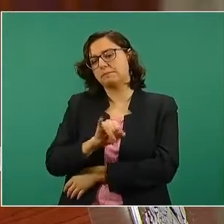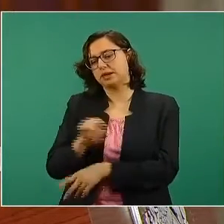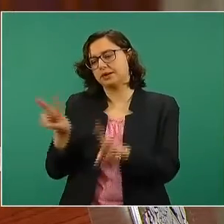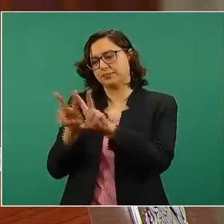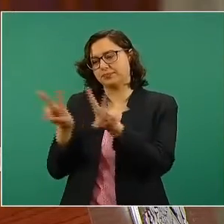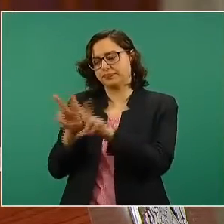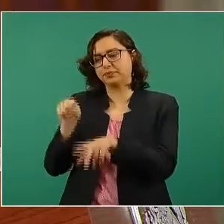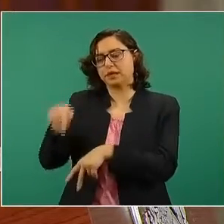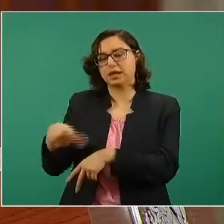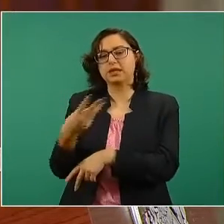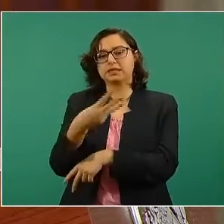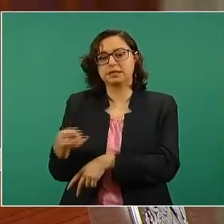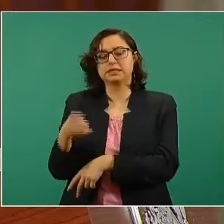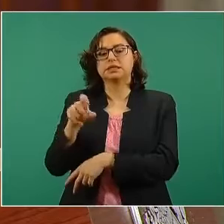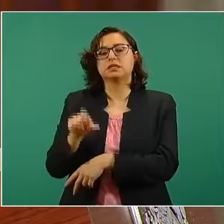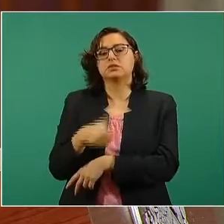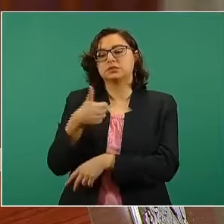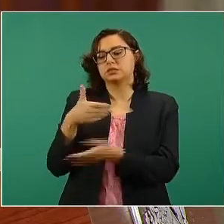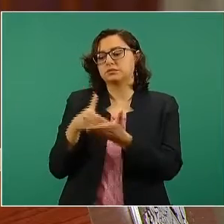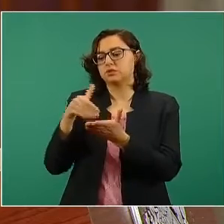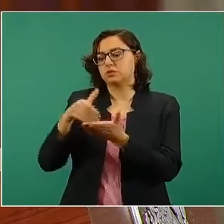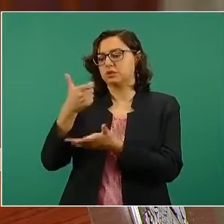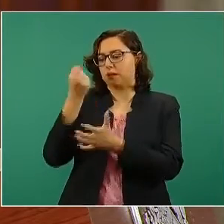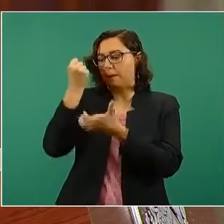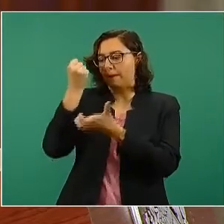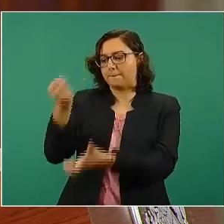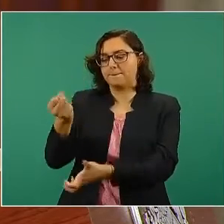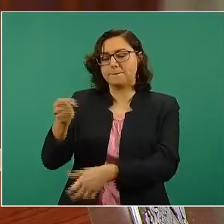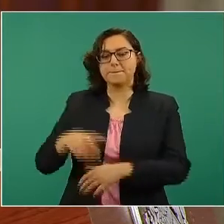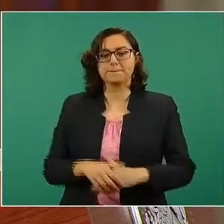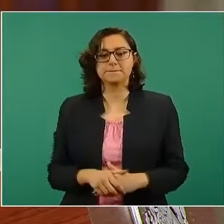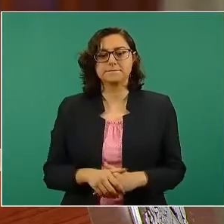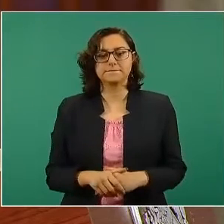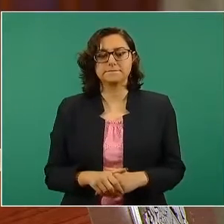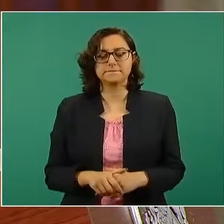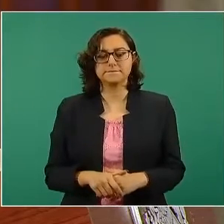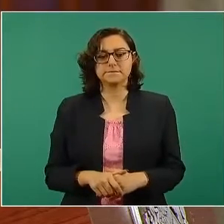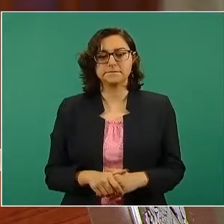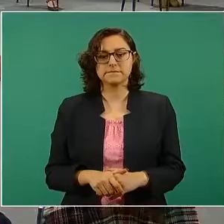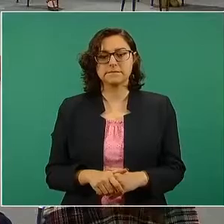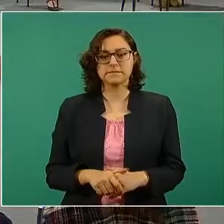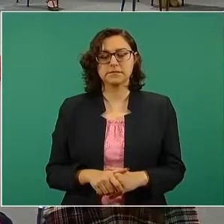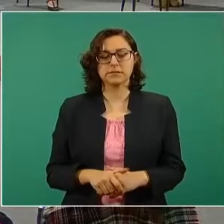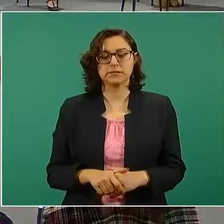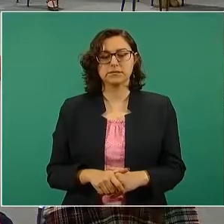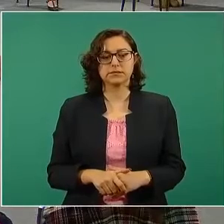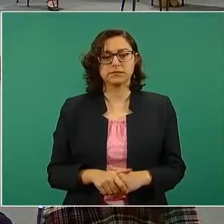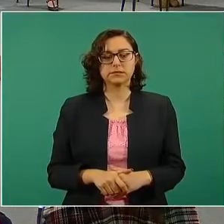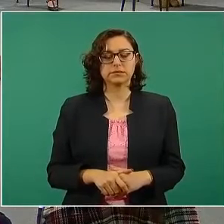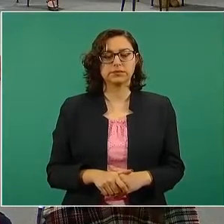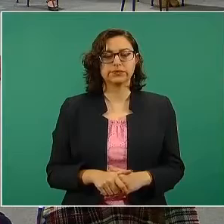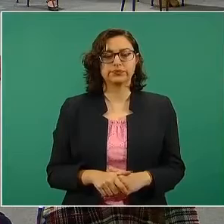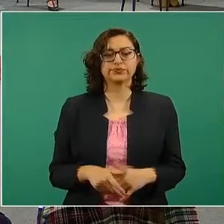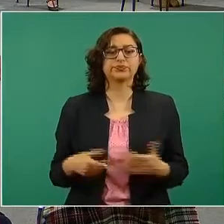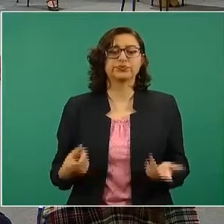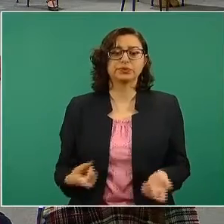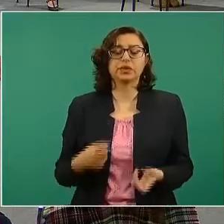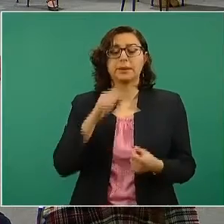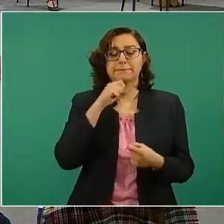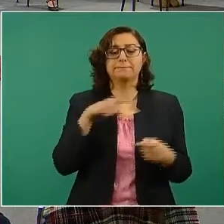de 306 millones de pesos por invertir 121. Adelante. Los daños de infraestructura hidráulica